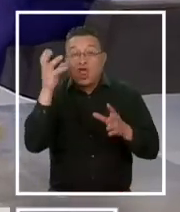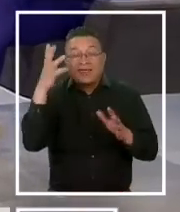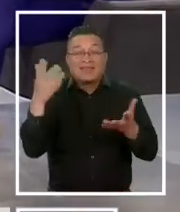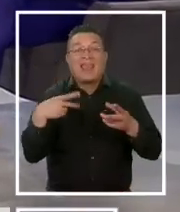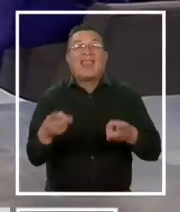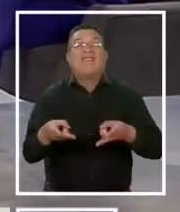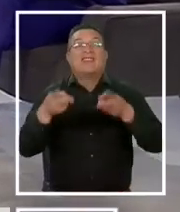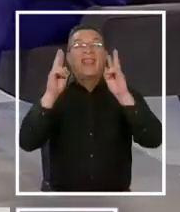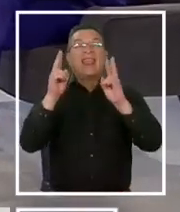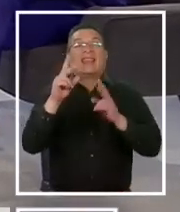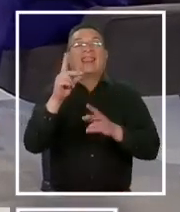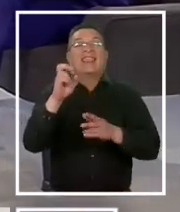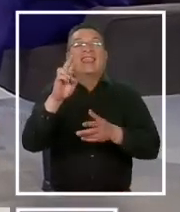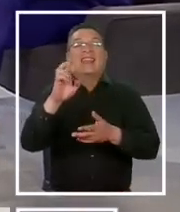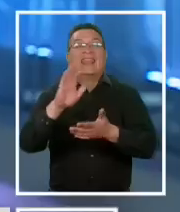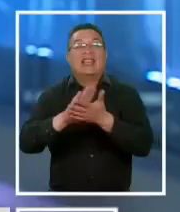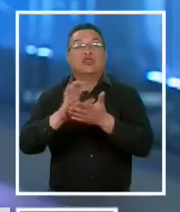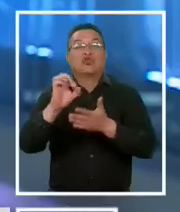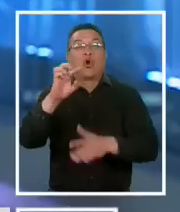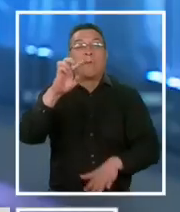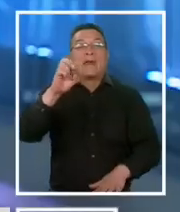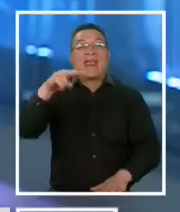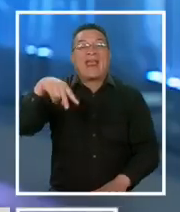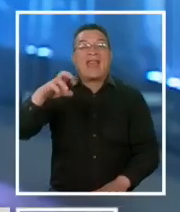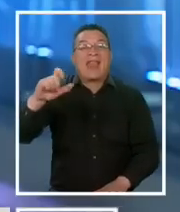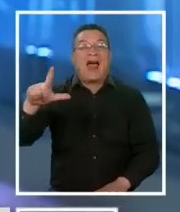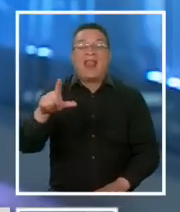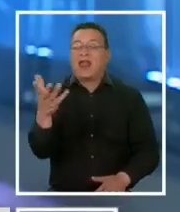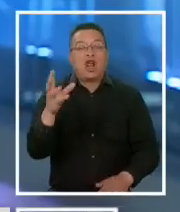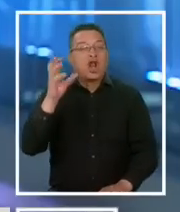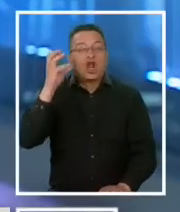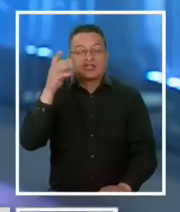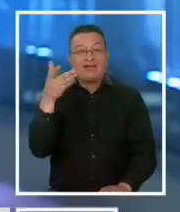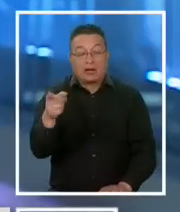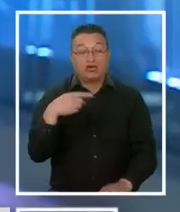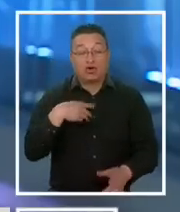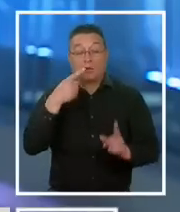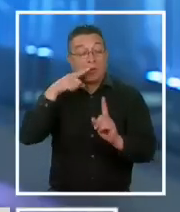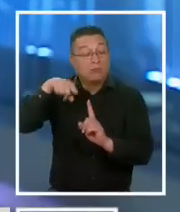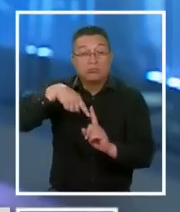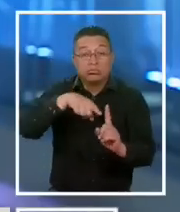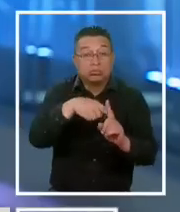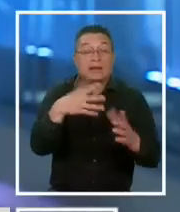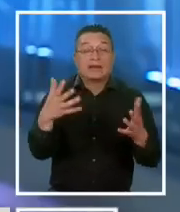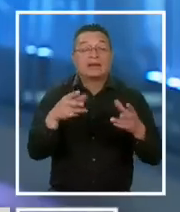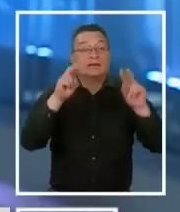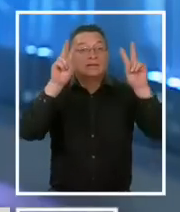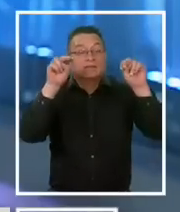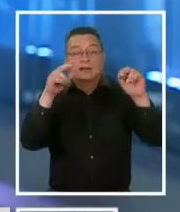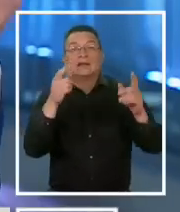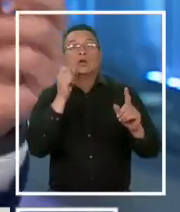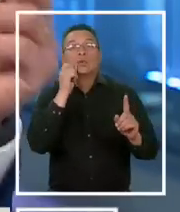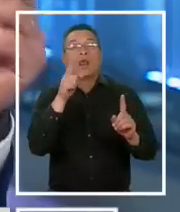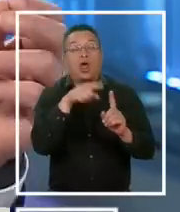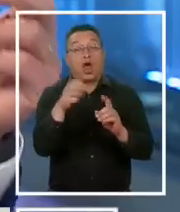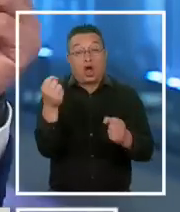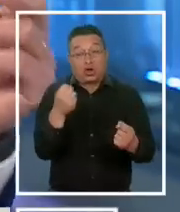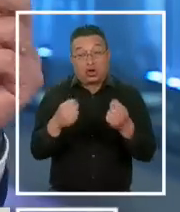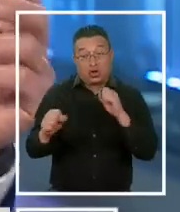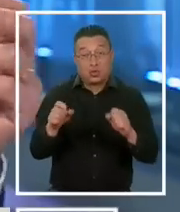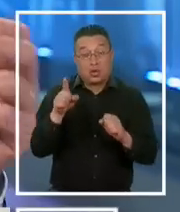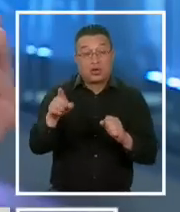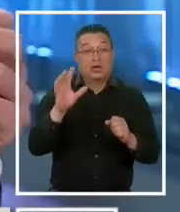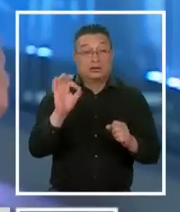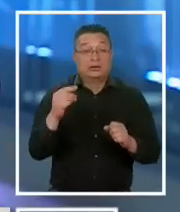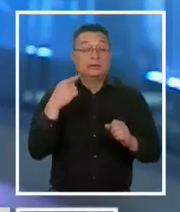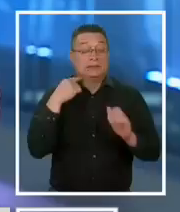cuando uno persigue casos del punto de vista penal uno lo que persigue son tipos penales decir si las conductas están